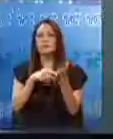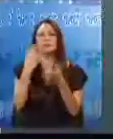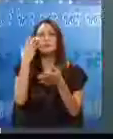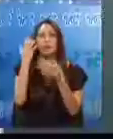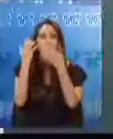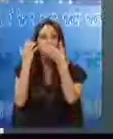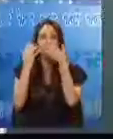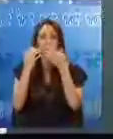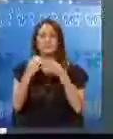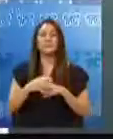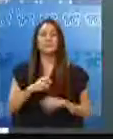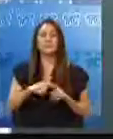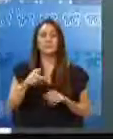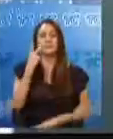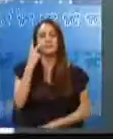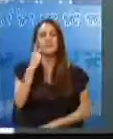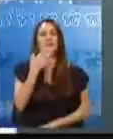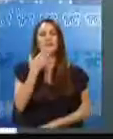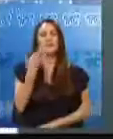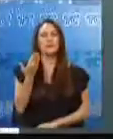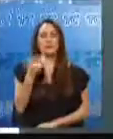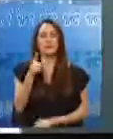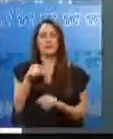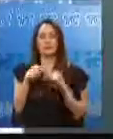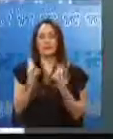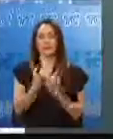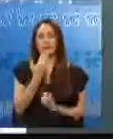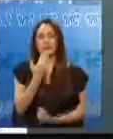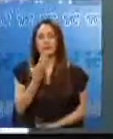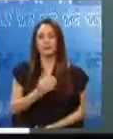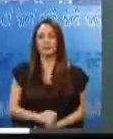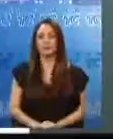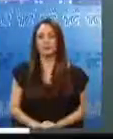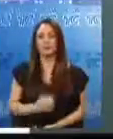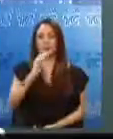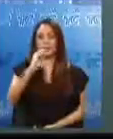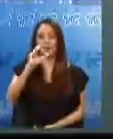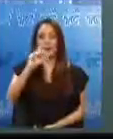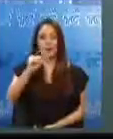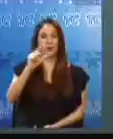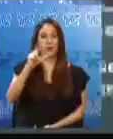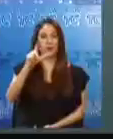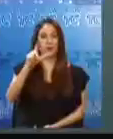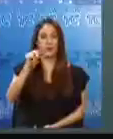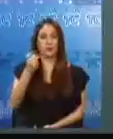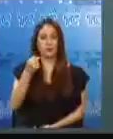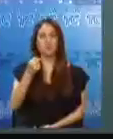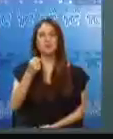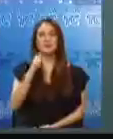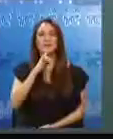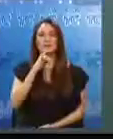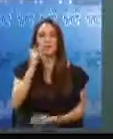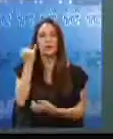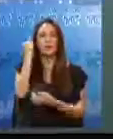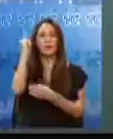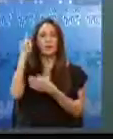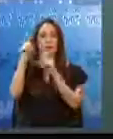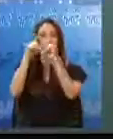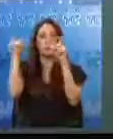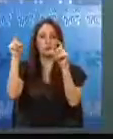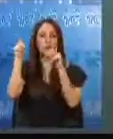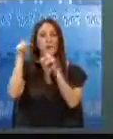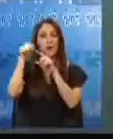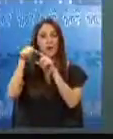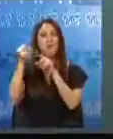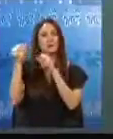investigan. Veamos cómo supuestamente operaba esta red. Carlos P.C. constituyó la empresa Proginvest en Estados Unidos. A través de